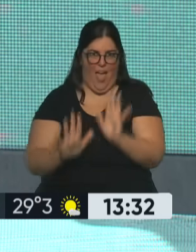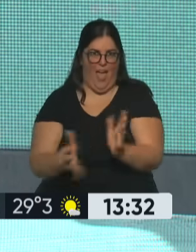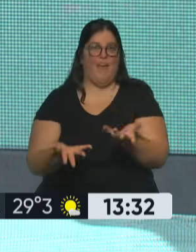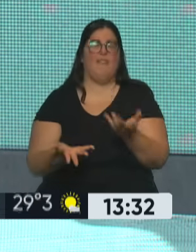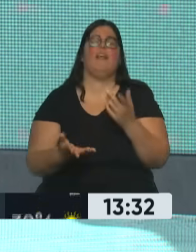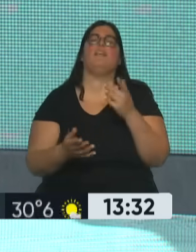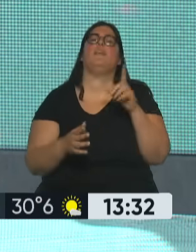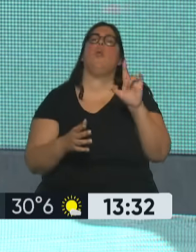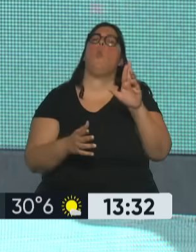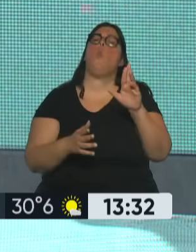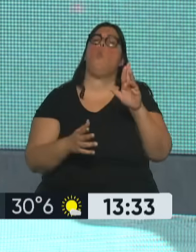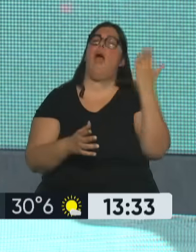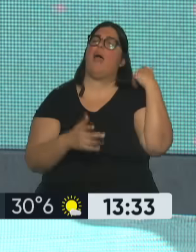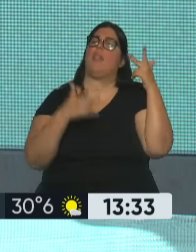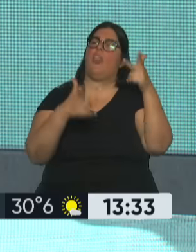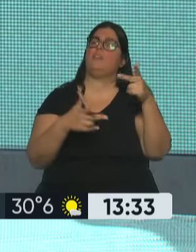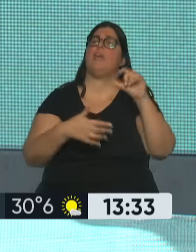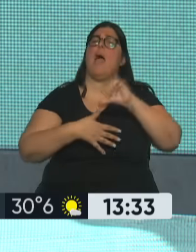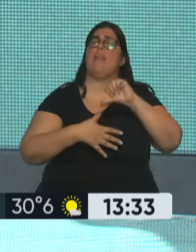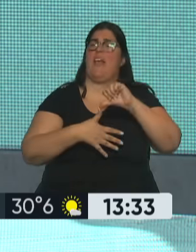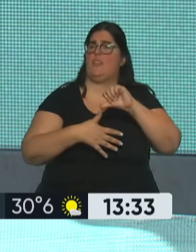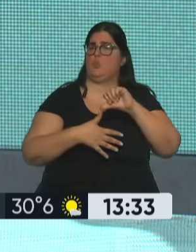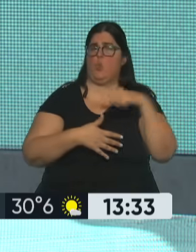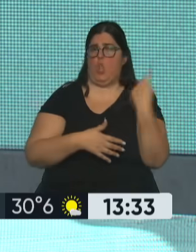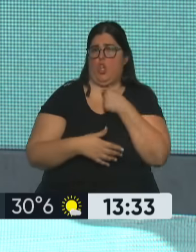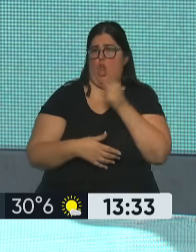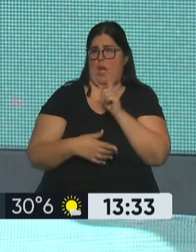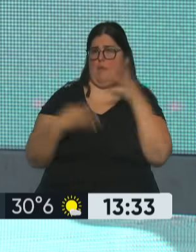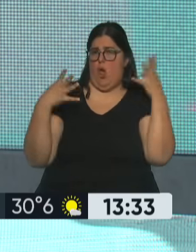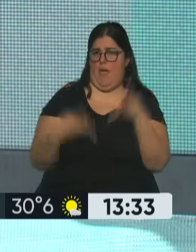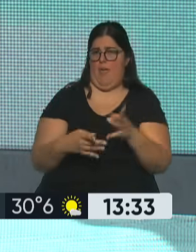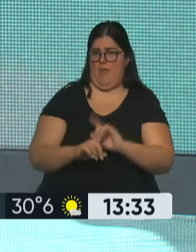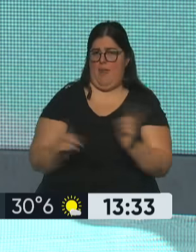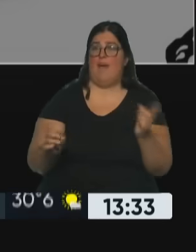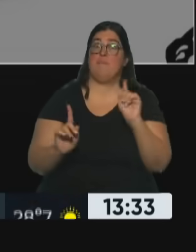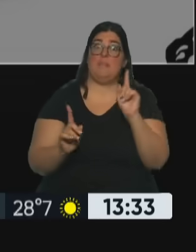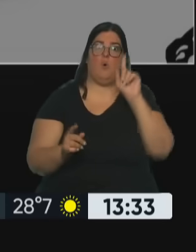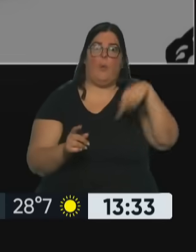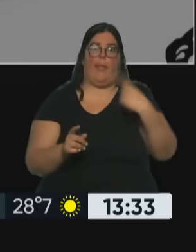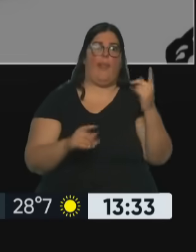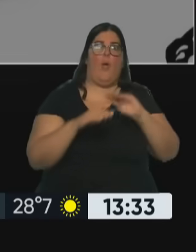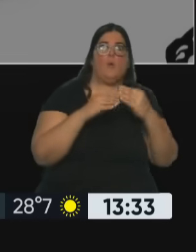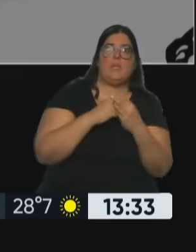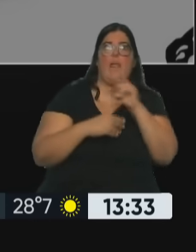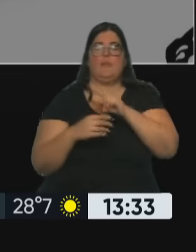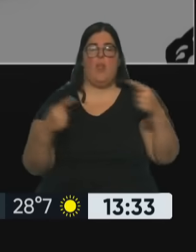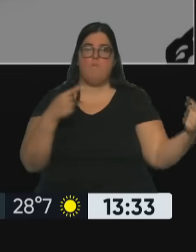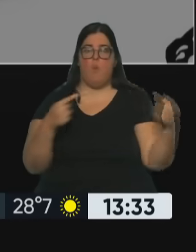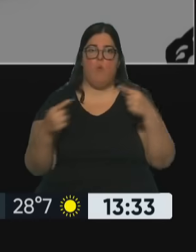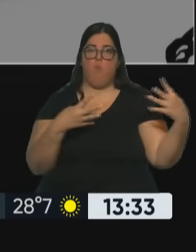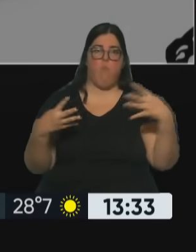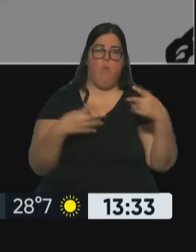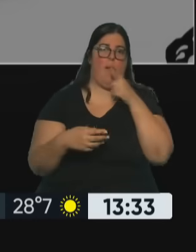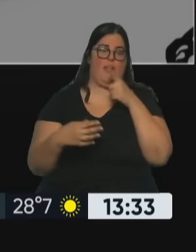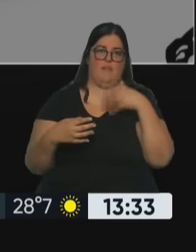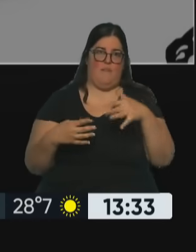un Lula da Silva que dice, en América del Sur lo que no queremos es una guerra por la tensión que se generó entre Venezuela y la